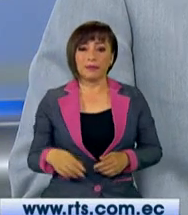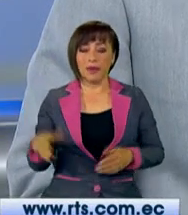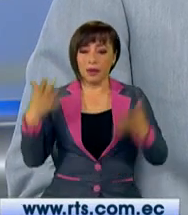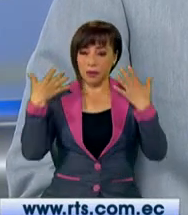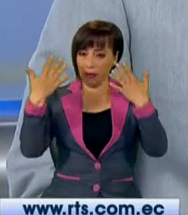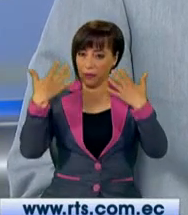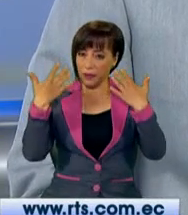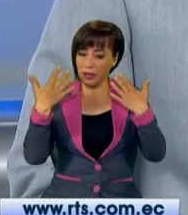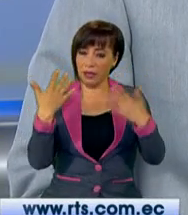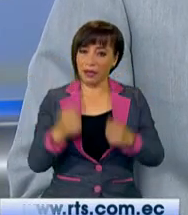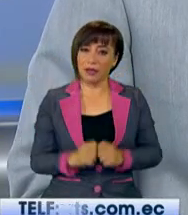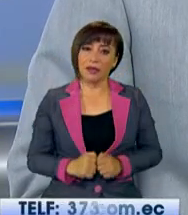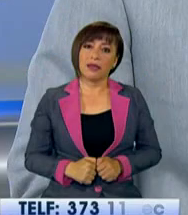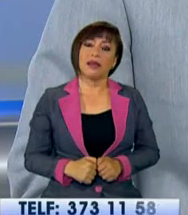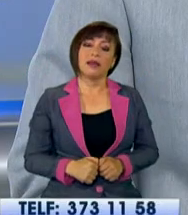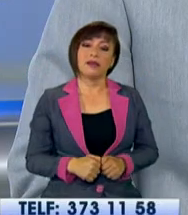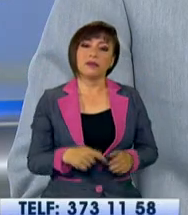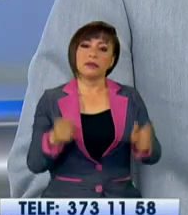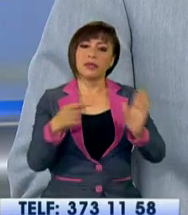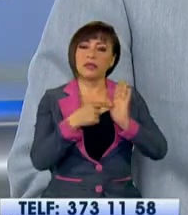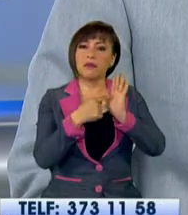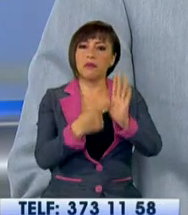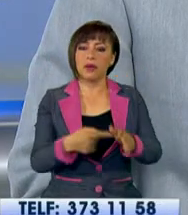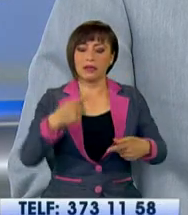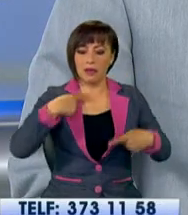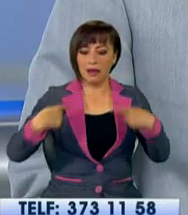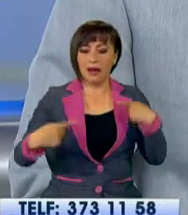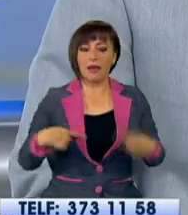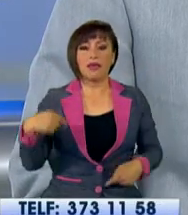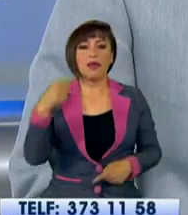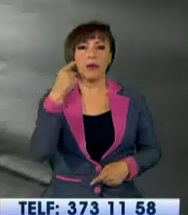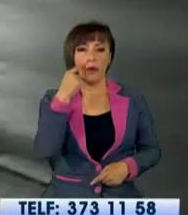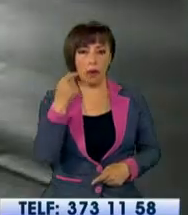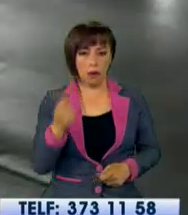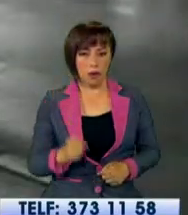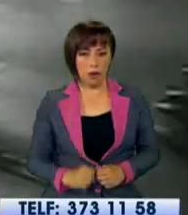Guayaquil. Uno de los implicados resultó con heridas muy graves.